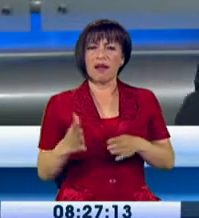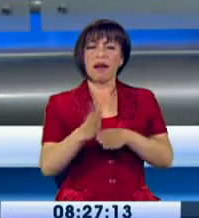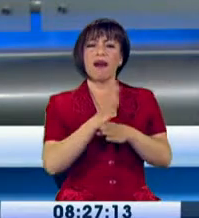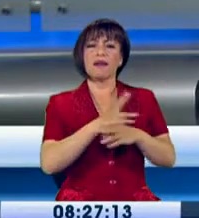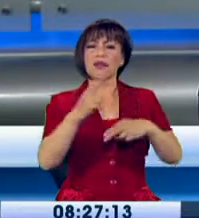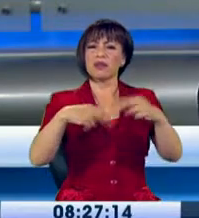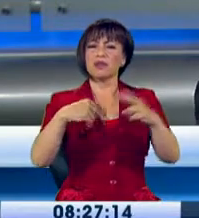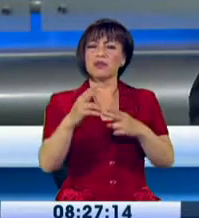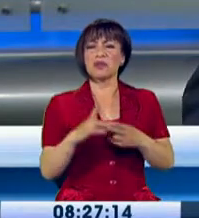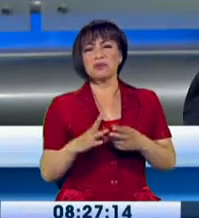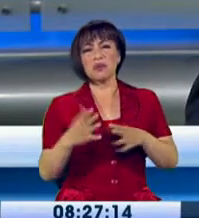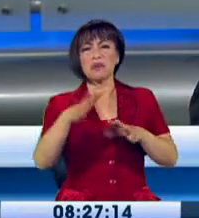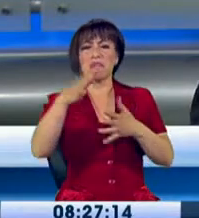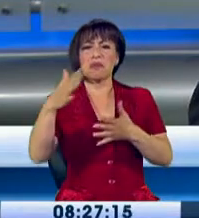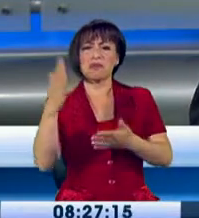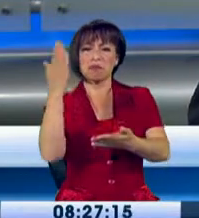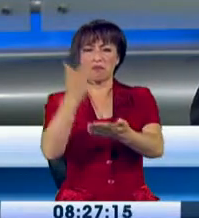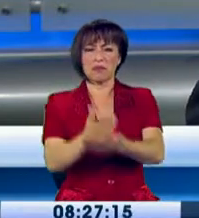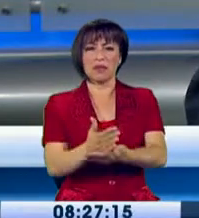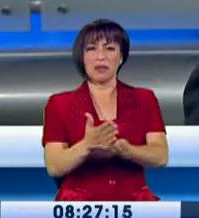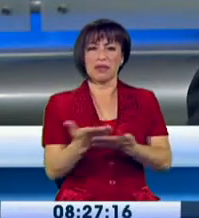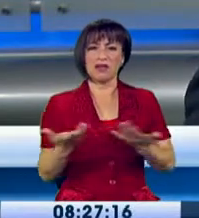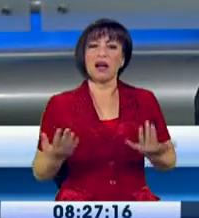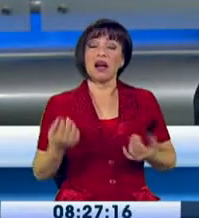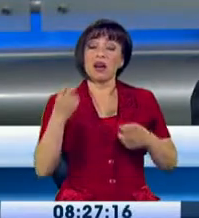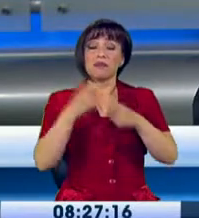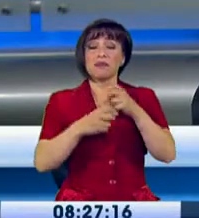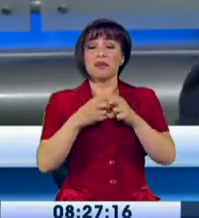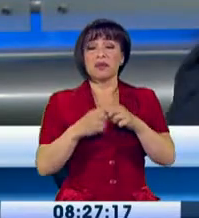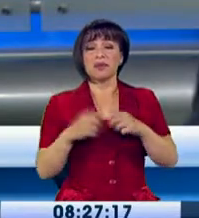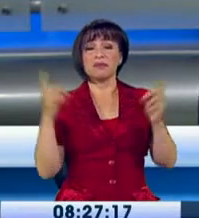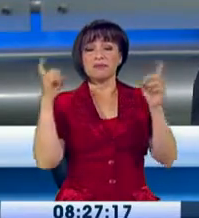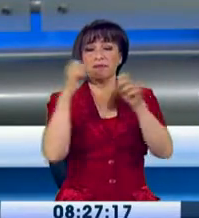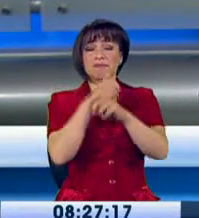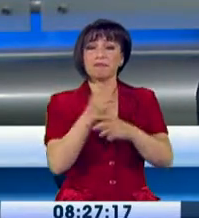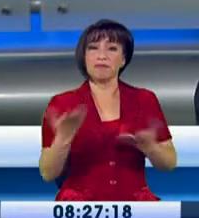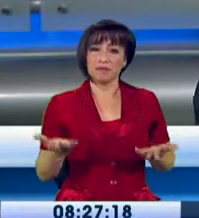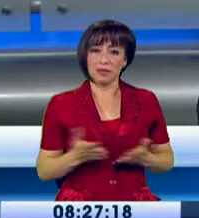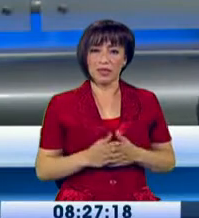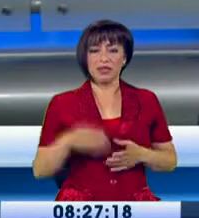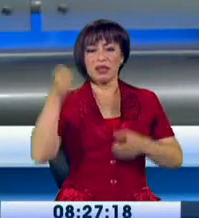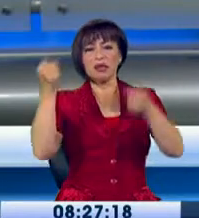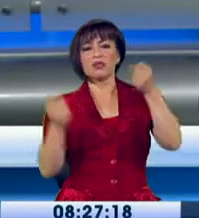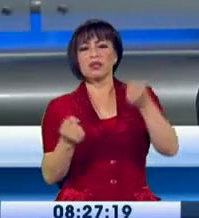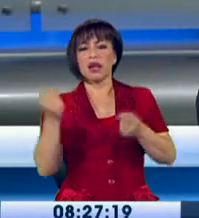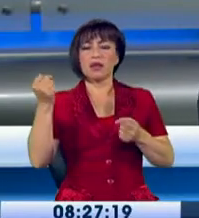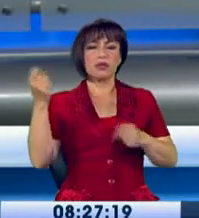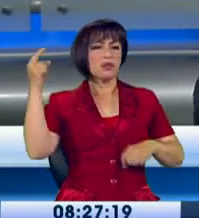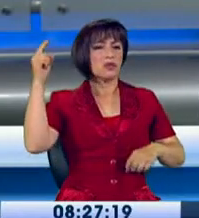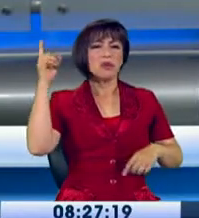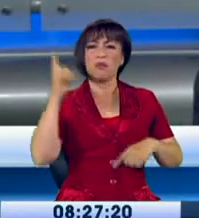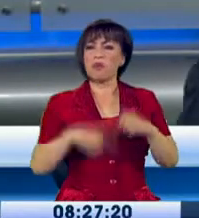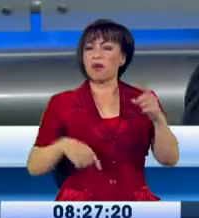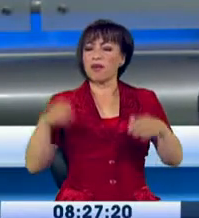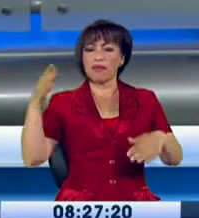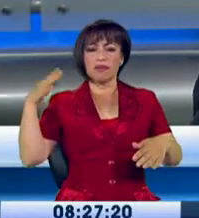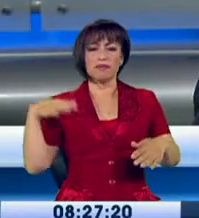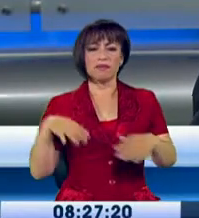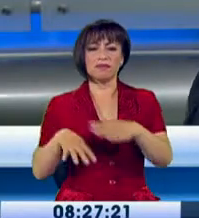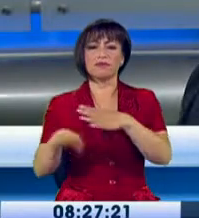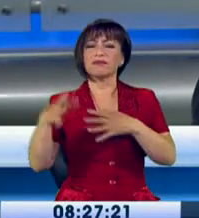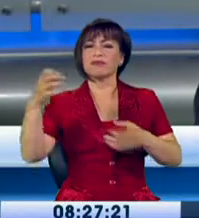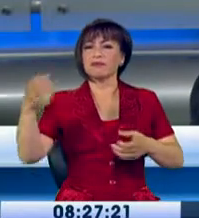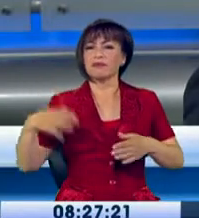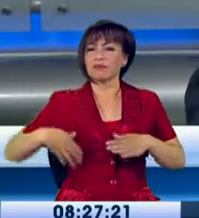medias. Ahora representa un verdadero problema, claro, para los moradores. Los autos allá no pueden ingresar a la calle y en muchos